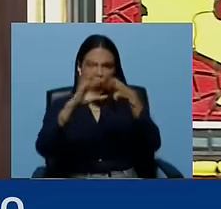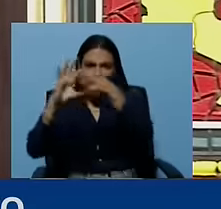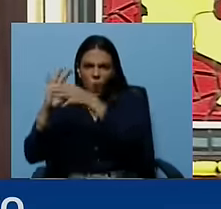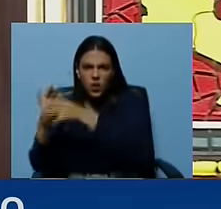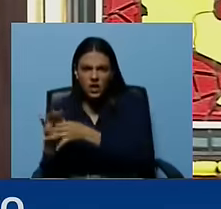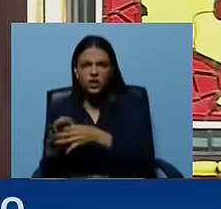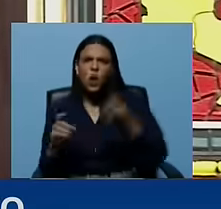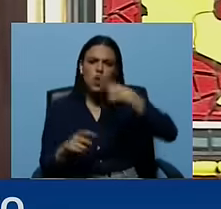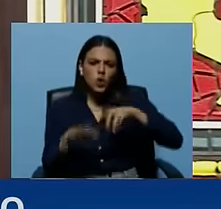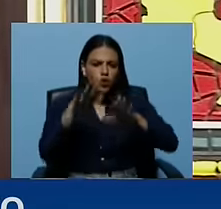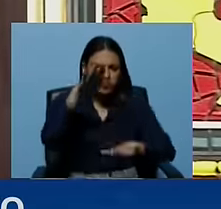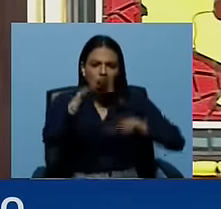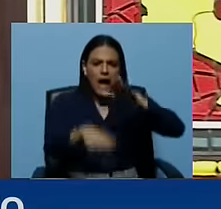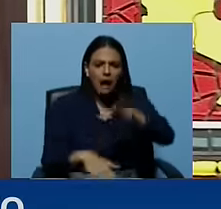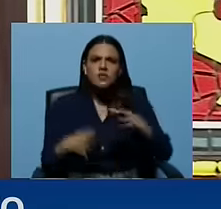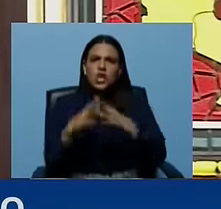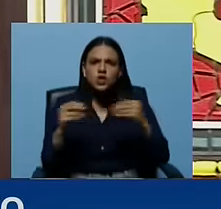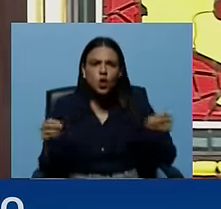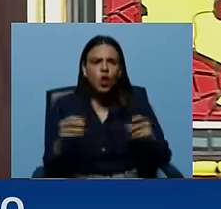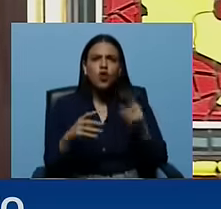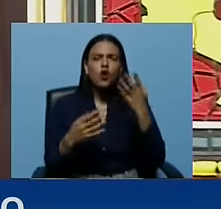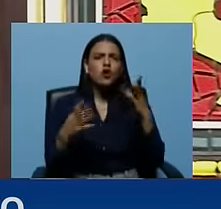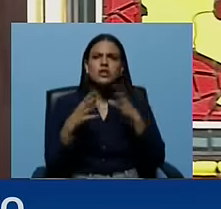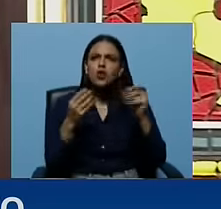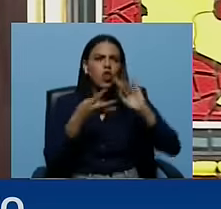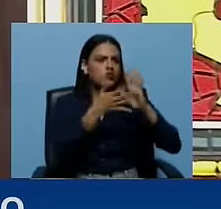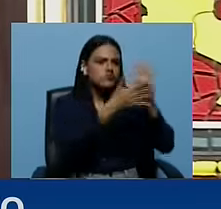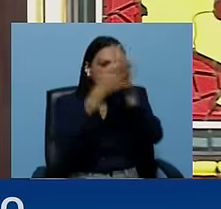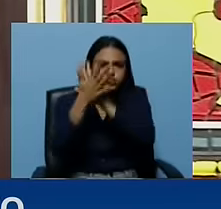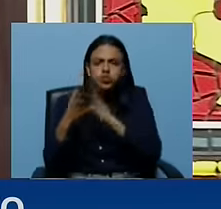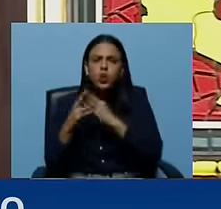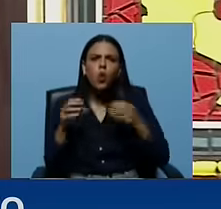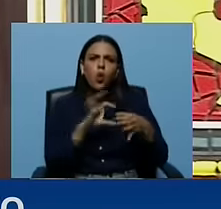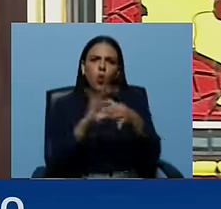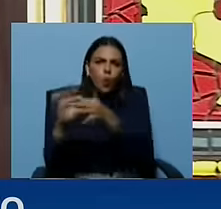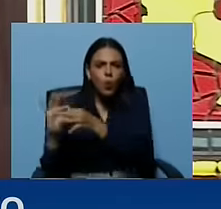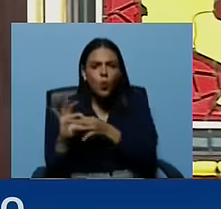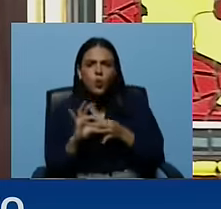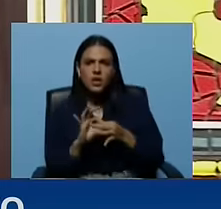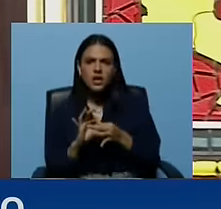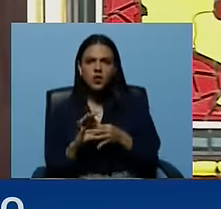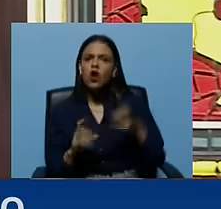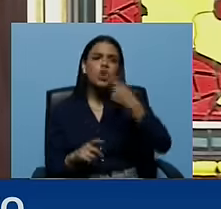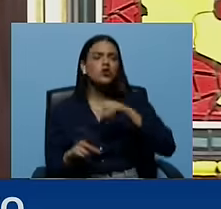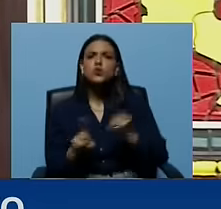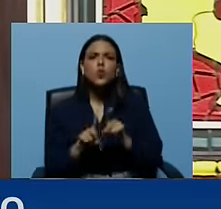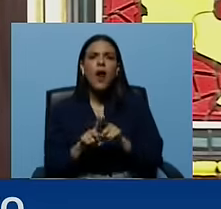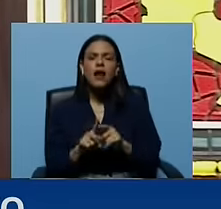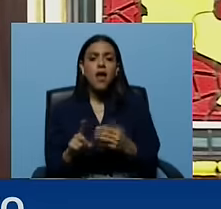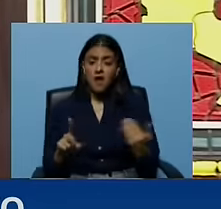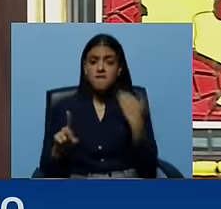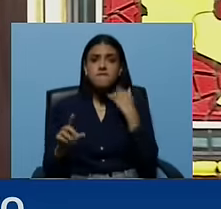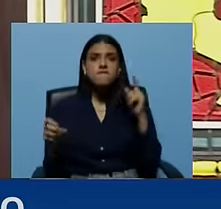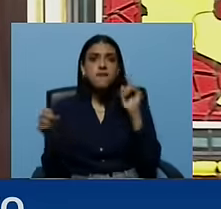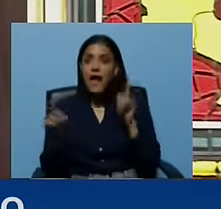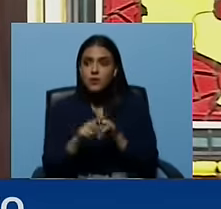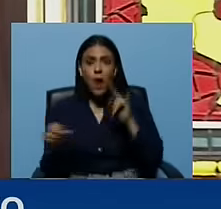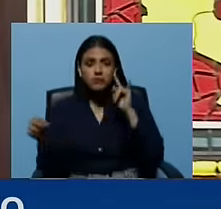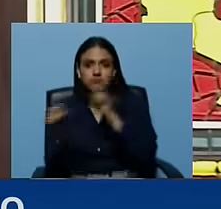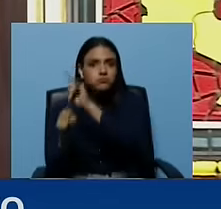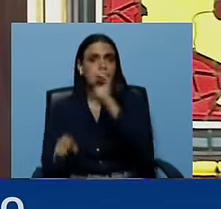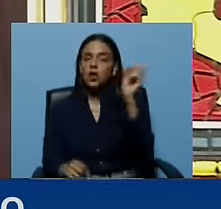avanzar en todas las líneas y frentes de batalla, para no fallar, para ir a la gran